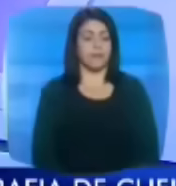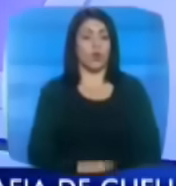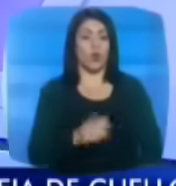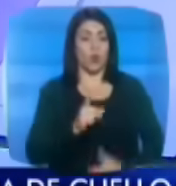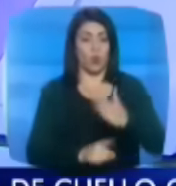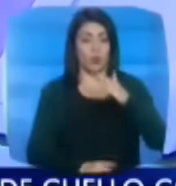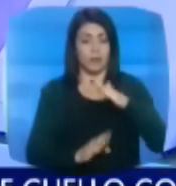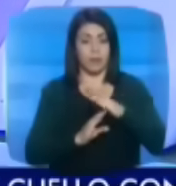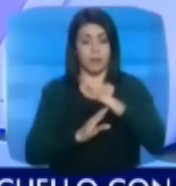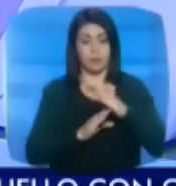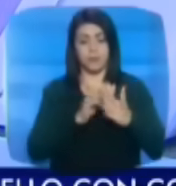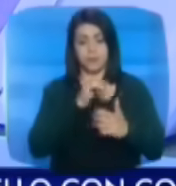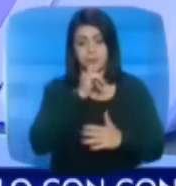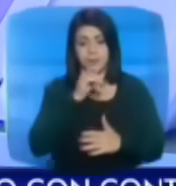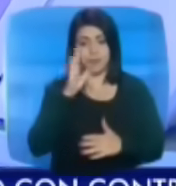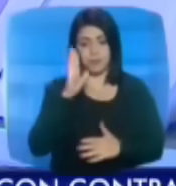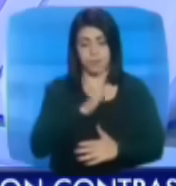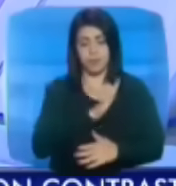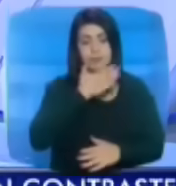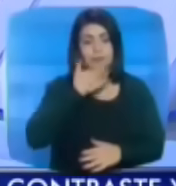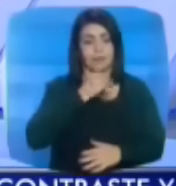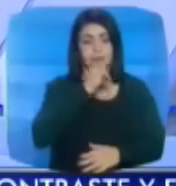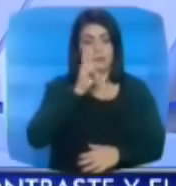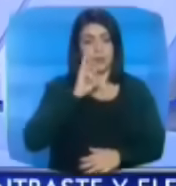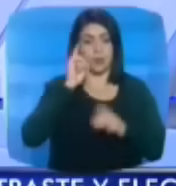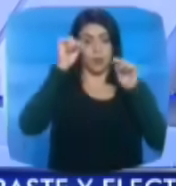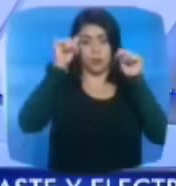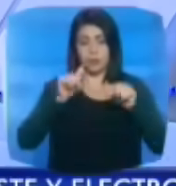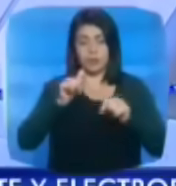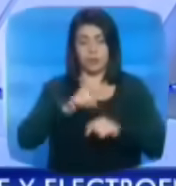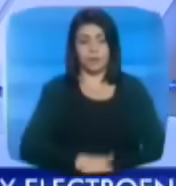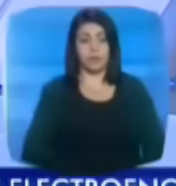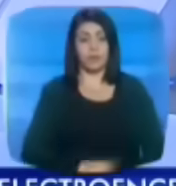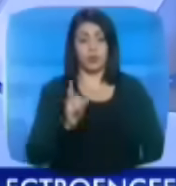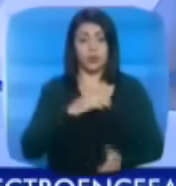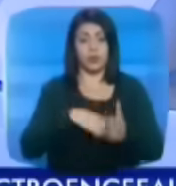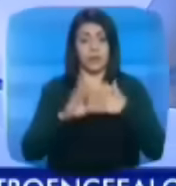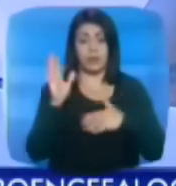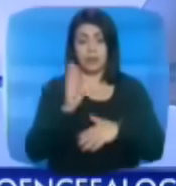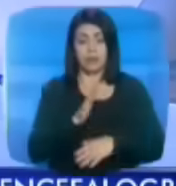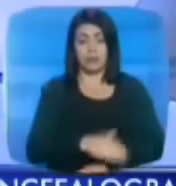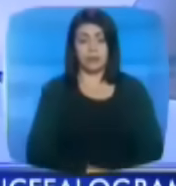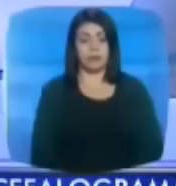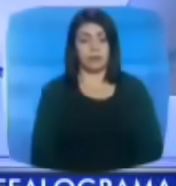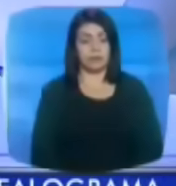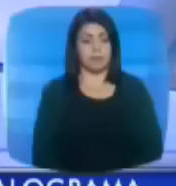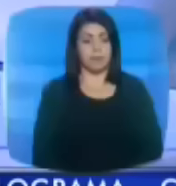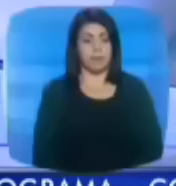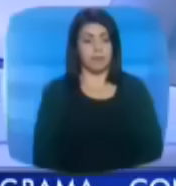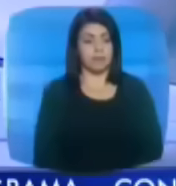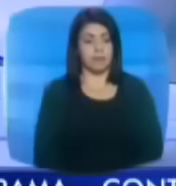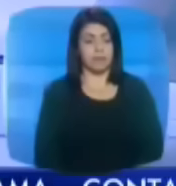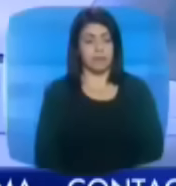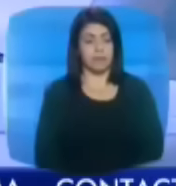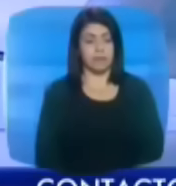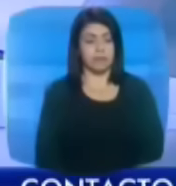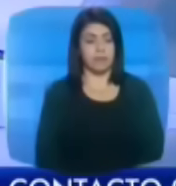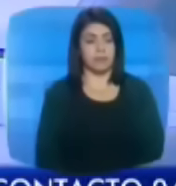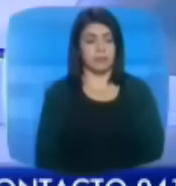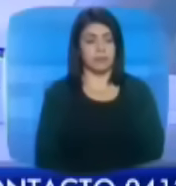Hacemos la última pausa en el noticiero. Al regreso, lo mejor de la farándula y el espectáculo en lo actual. No se lo pueden perder.